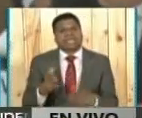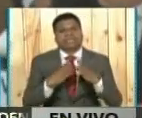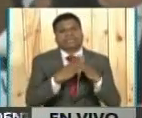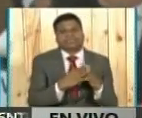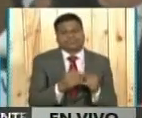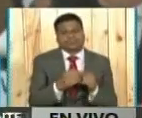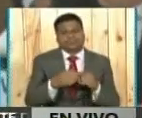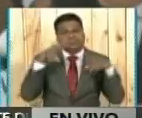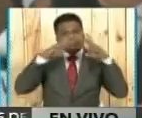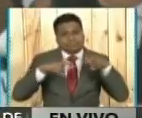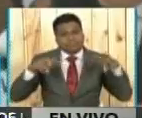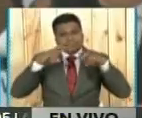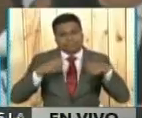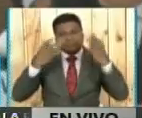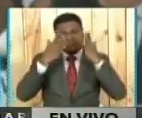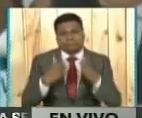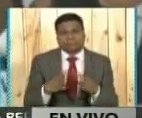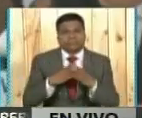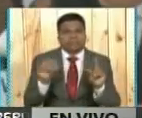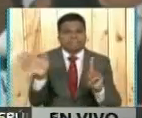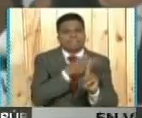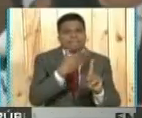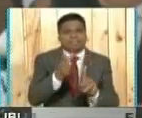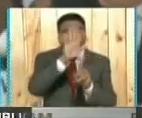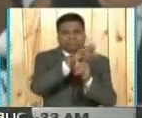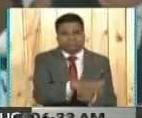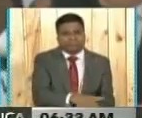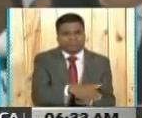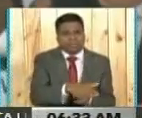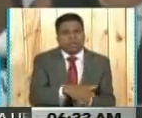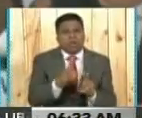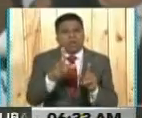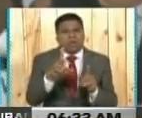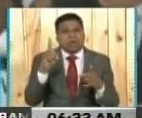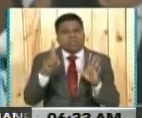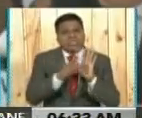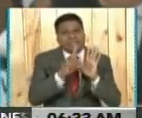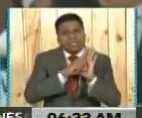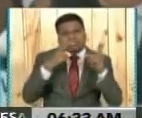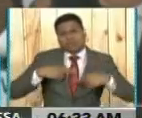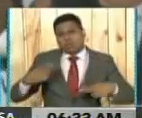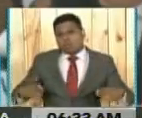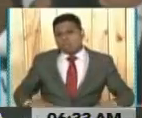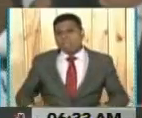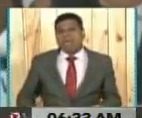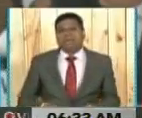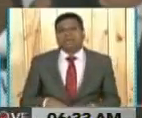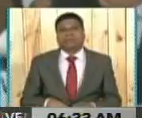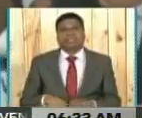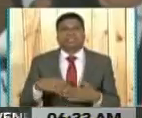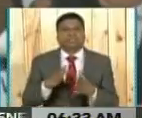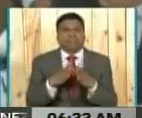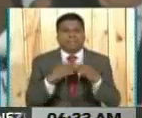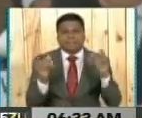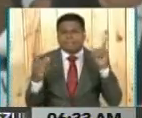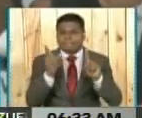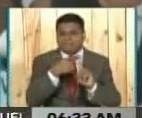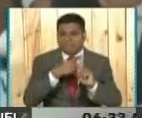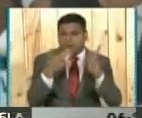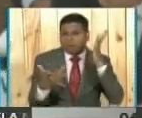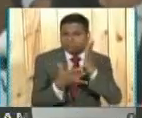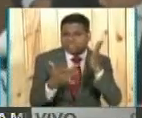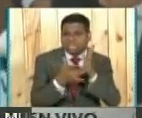investigaciones por las presuntas violaciones de derechos humanos, al ser soportada su parte técnica y científica por las